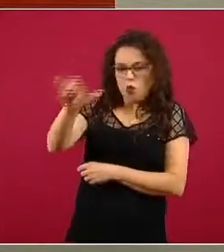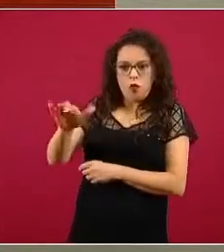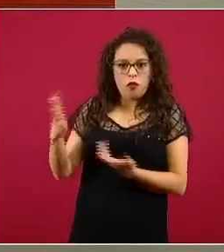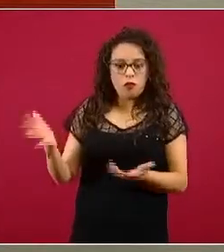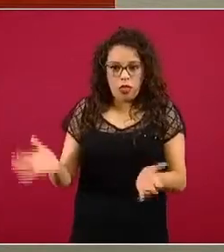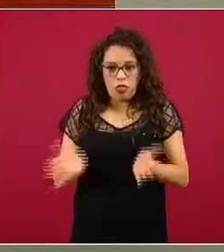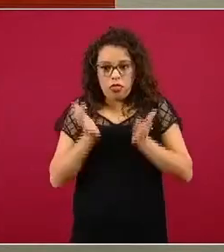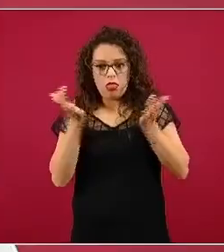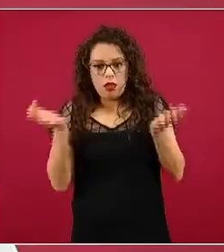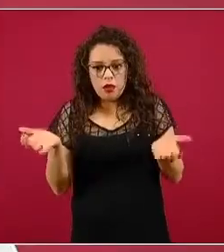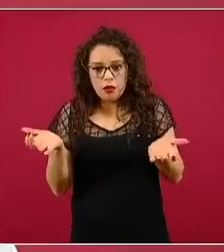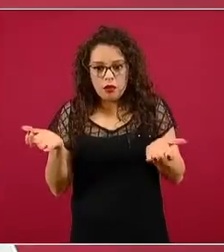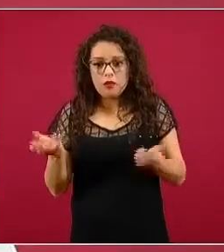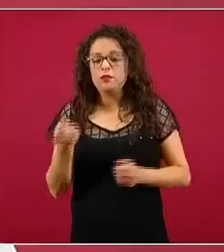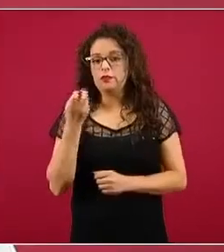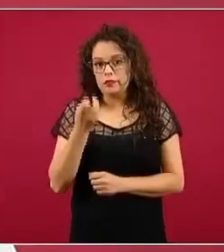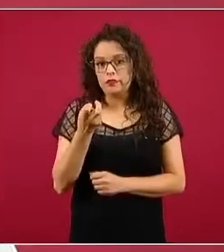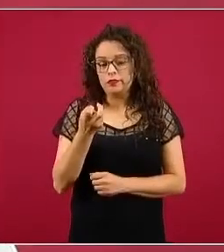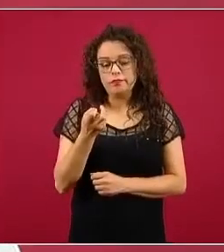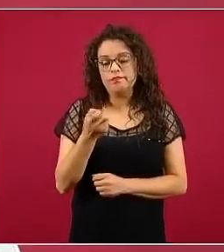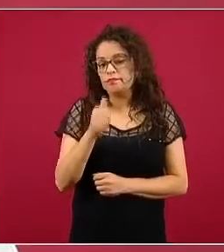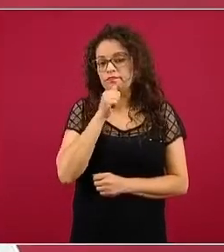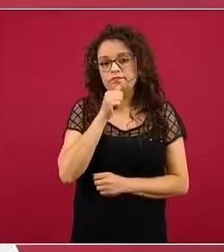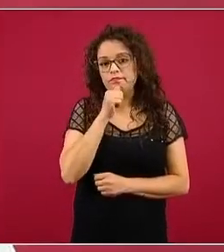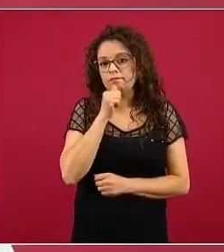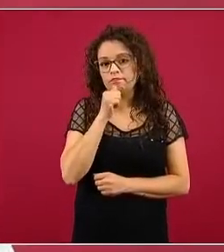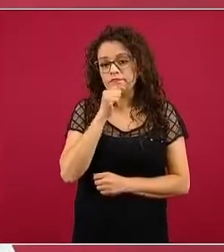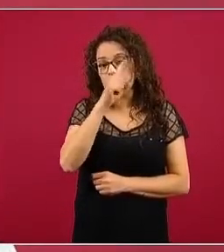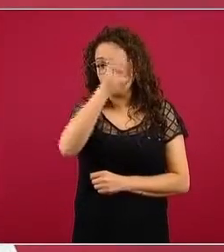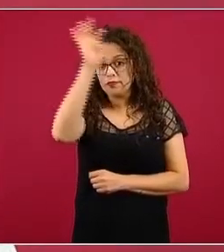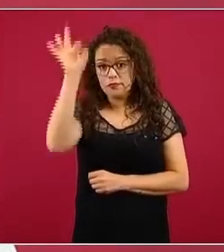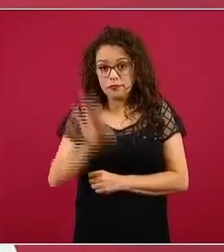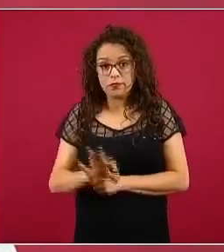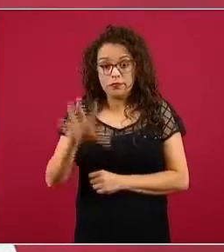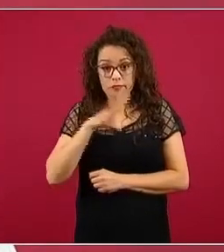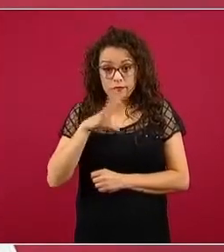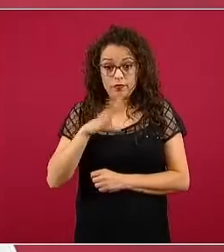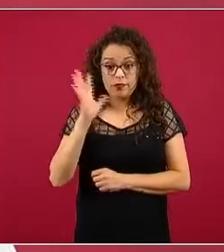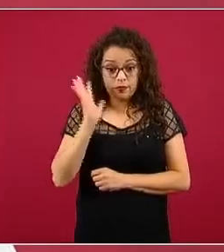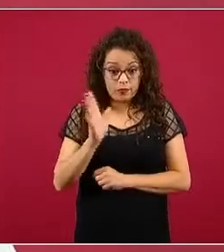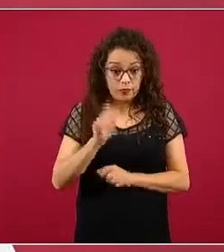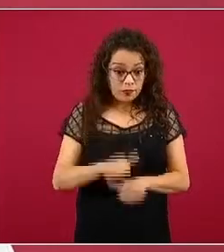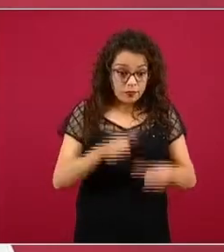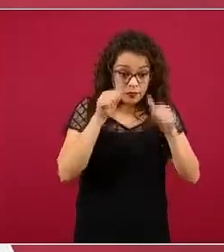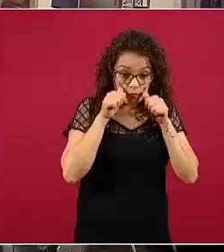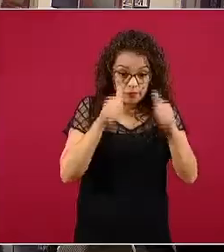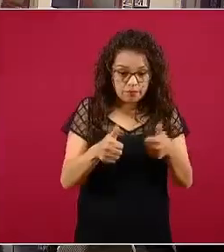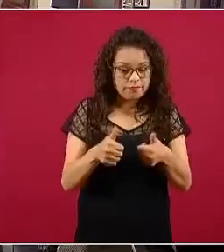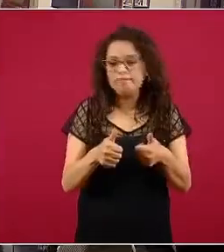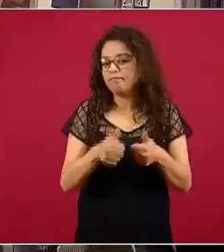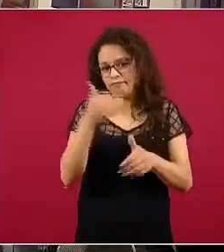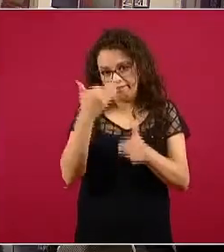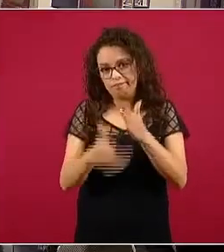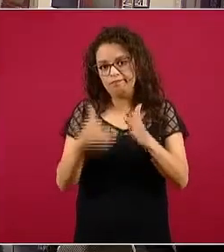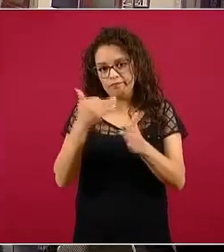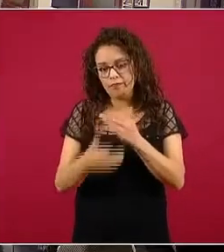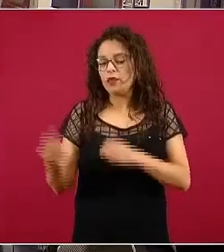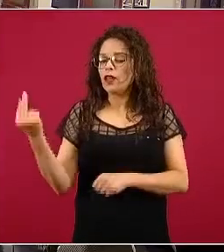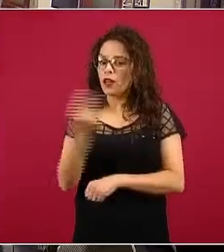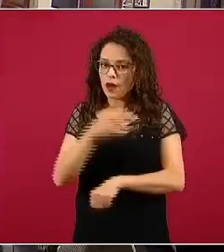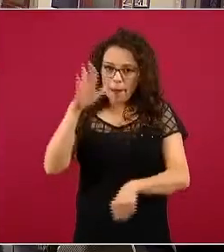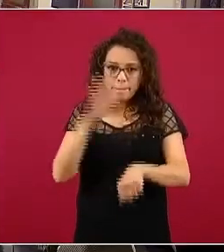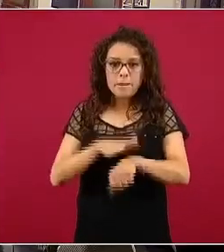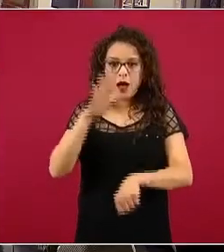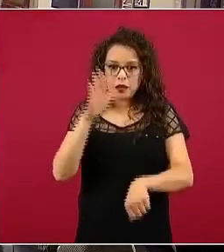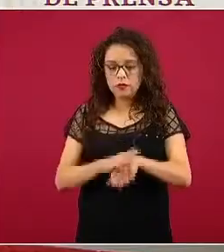hay necesidades que todavía no están 100% atendidas y que tenemos que seguir trabajando